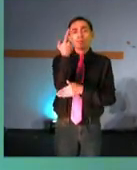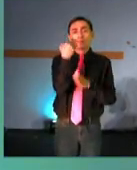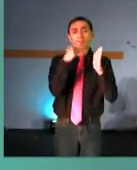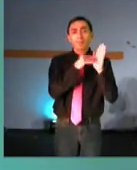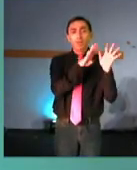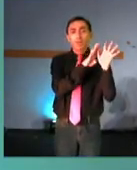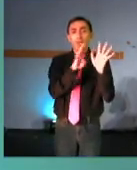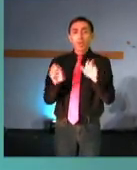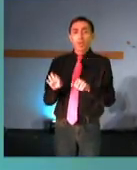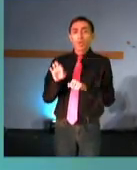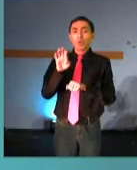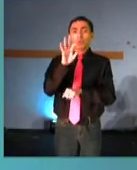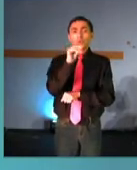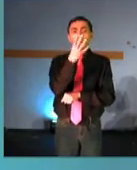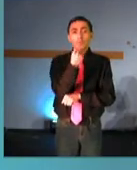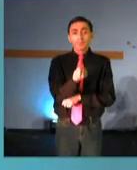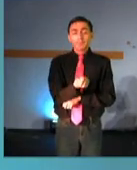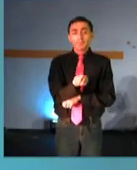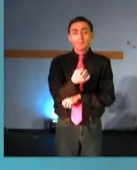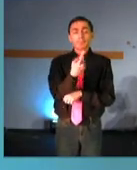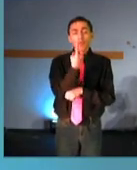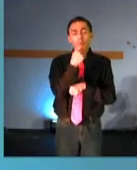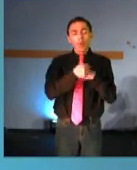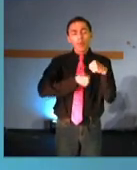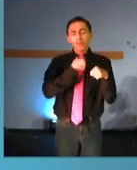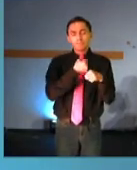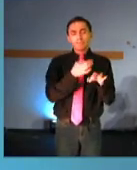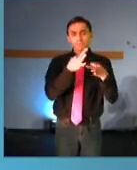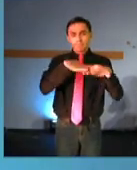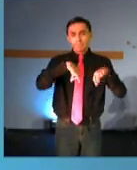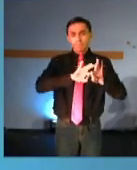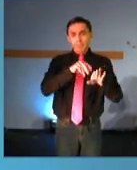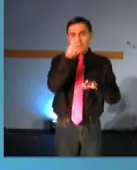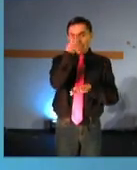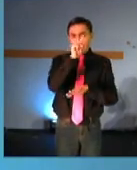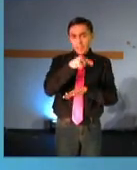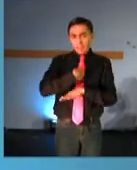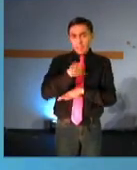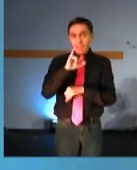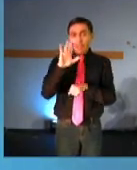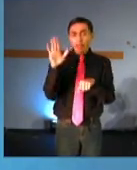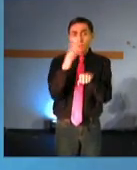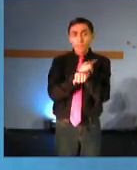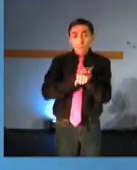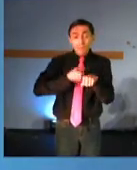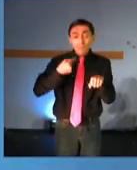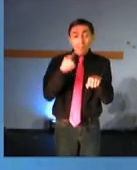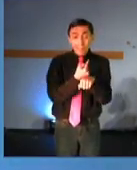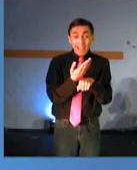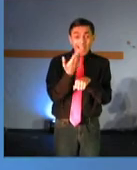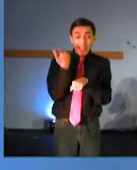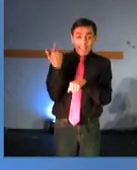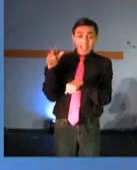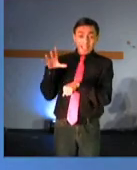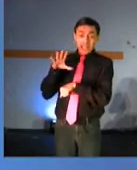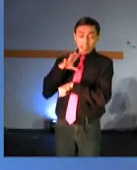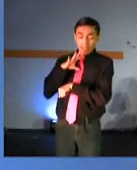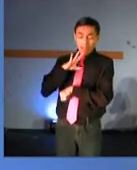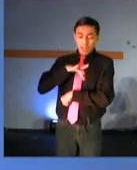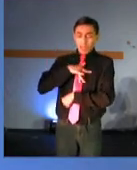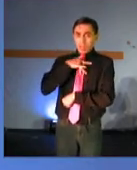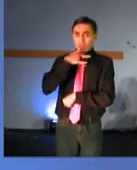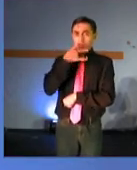1999, un año emblemático para mí, porque realmente ese fue un año en que yo